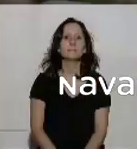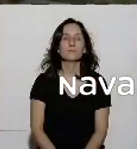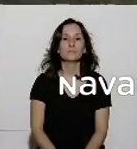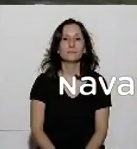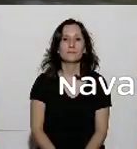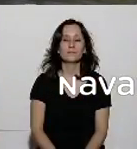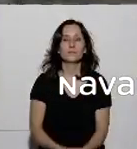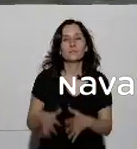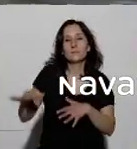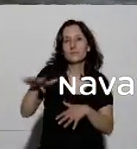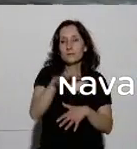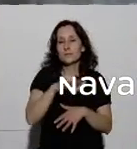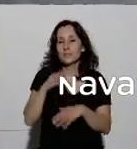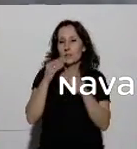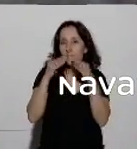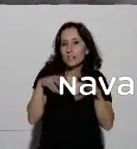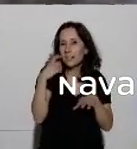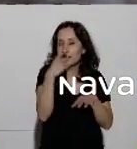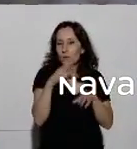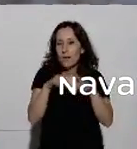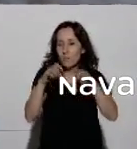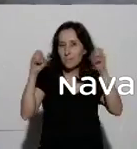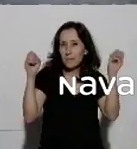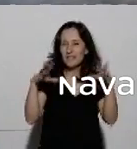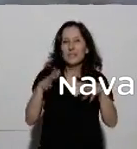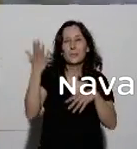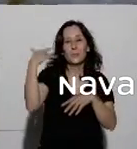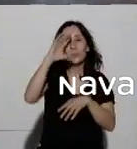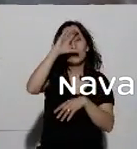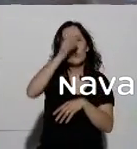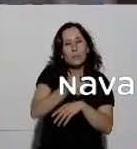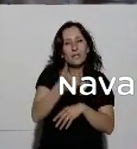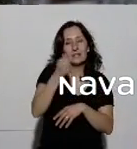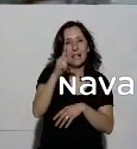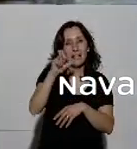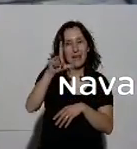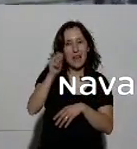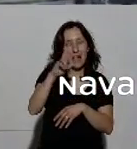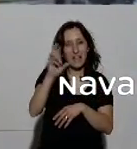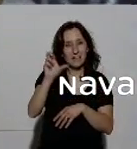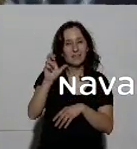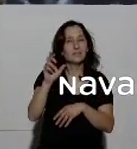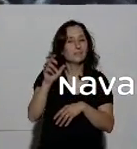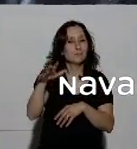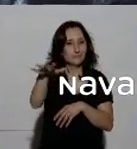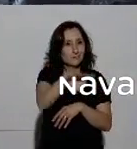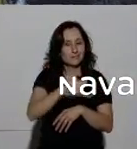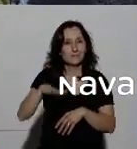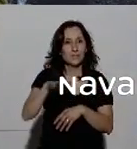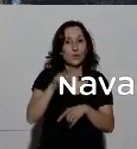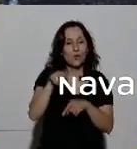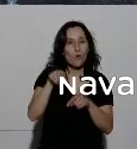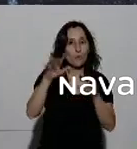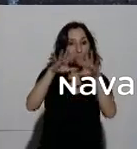Es un lugar de leyenda, envuelto en un halo mágico. Aquí se han celebrado aquelarres, rituales, reuniones paganas. Hoy intentamos acercarnos a ese mundo de